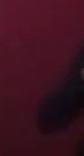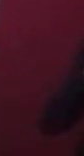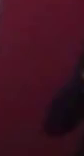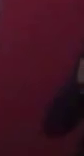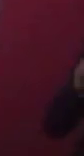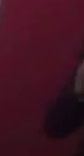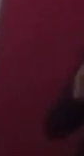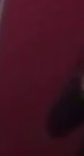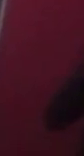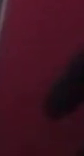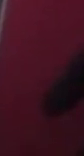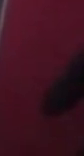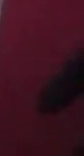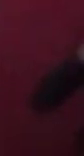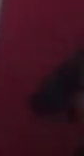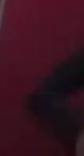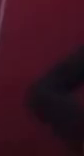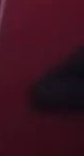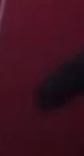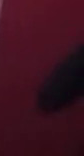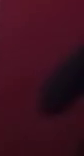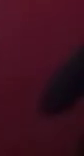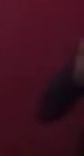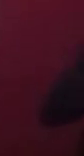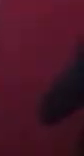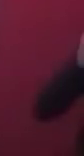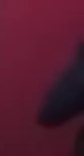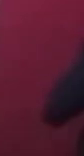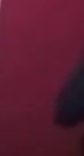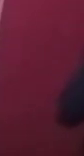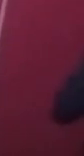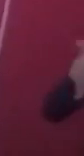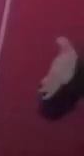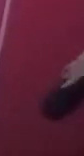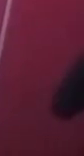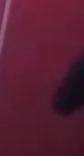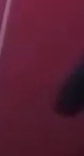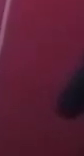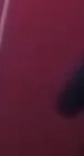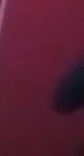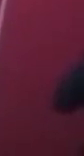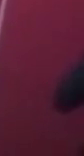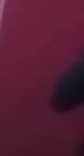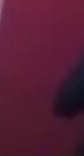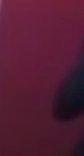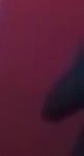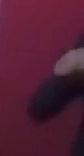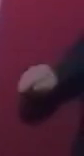el primer ferrocarril, poco más de 600 kilómetros. Y luego